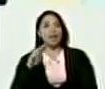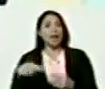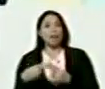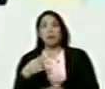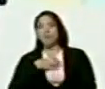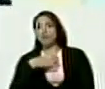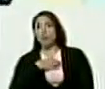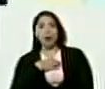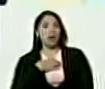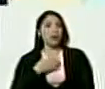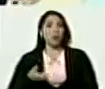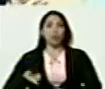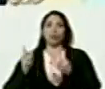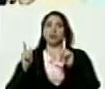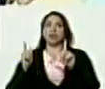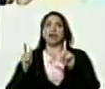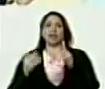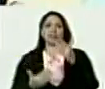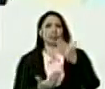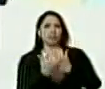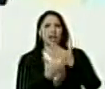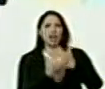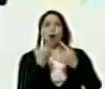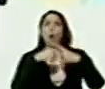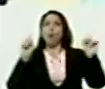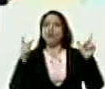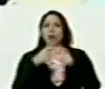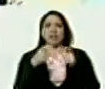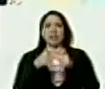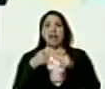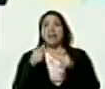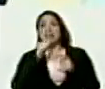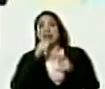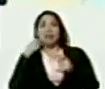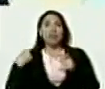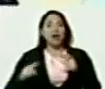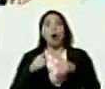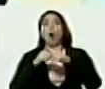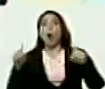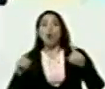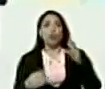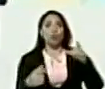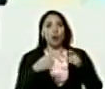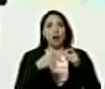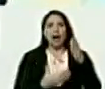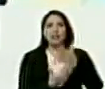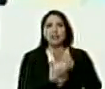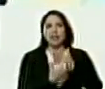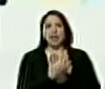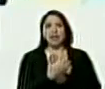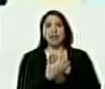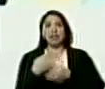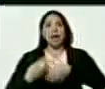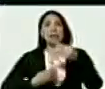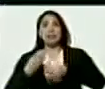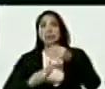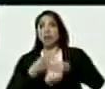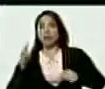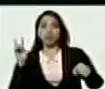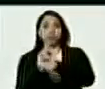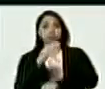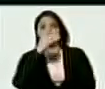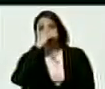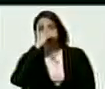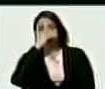estar autorizado a sacar otro carné. Quien tenga otro carné está cometiendo un delito. y se